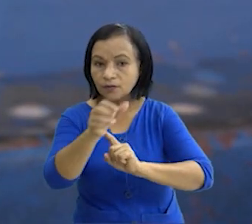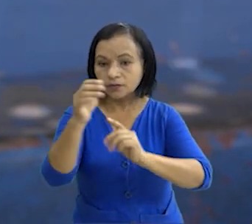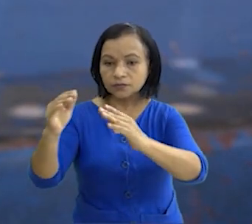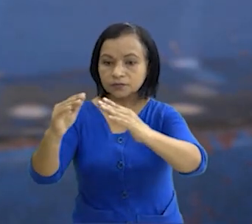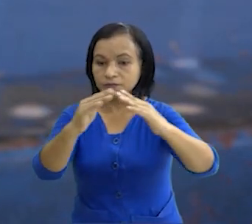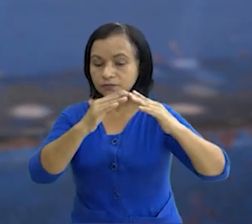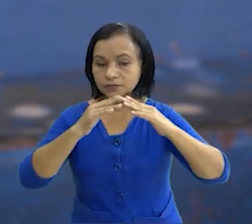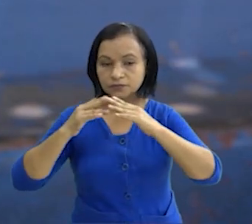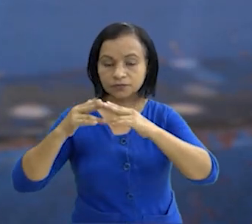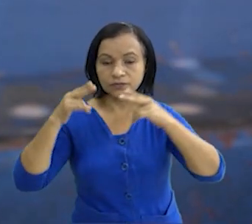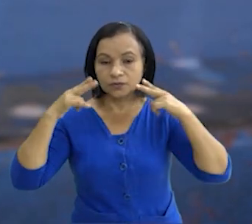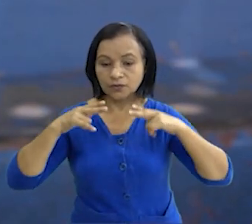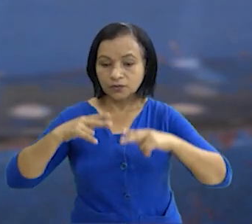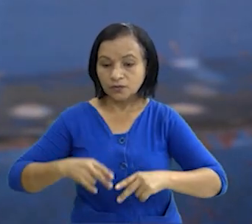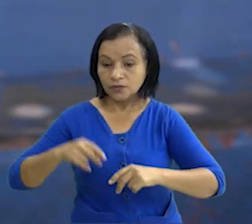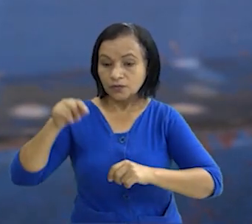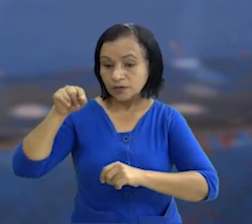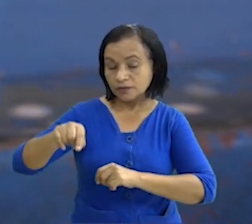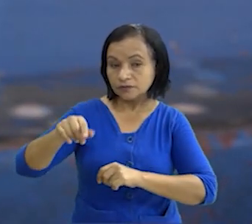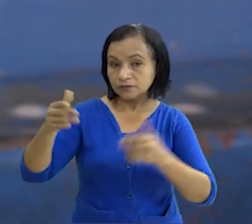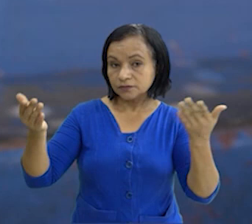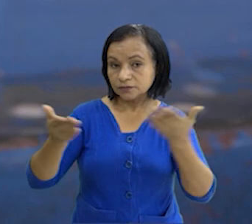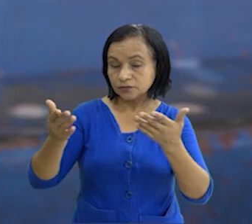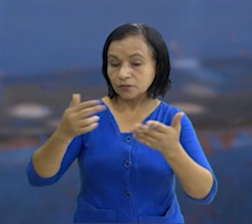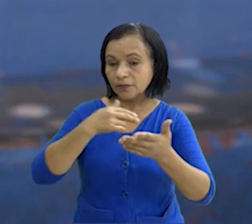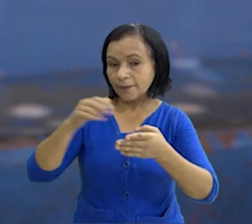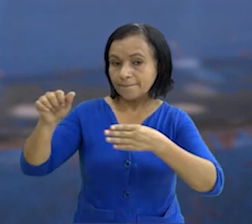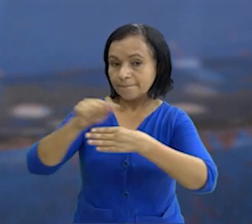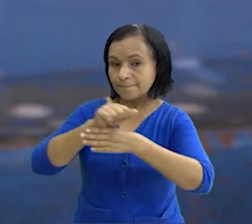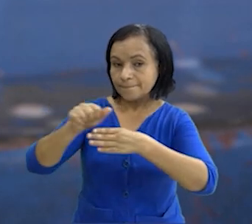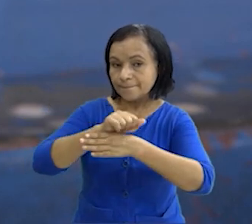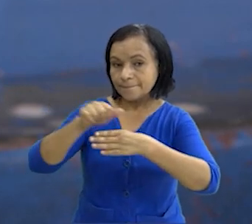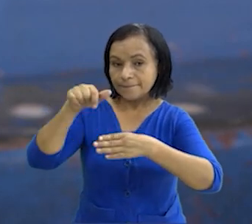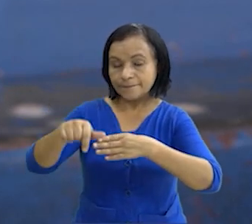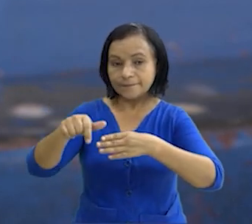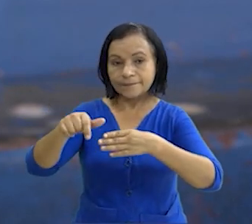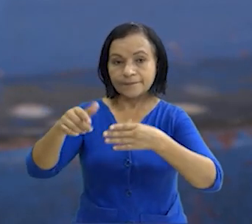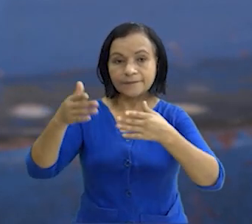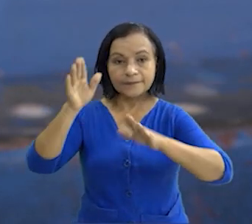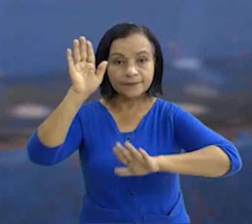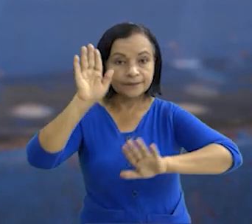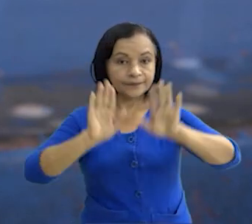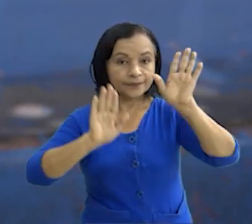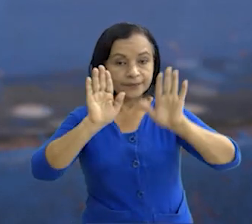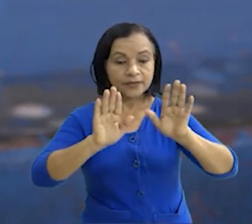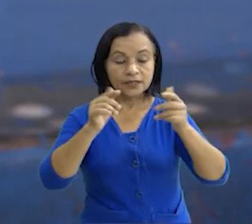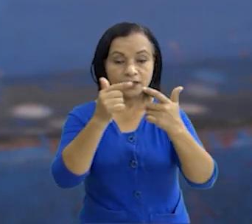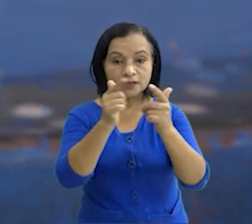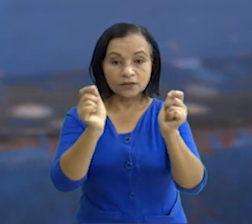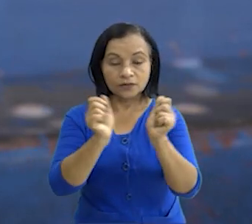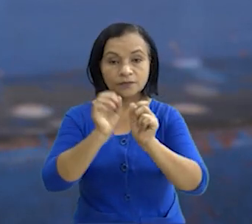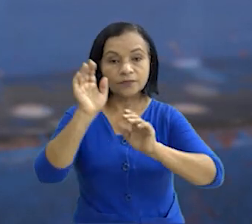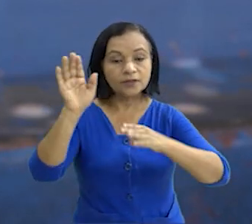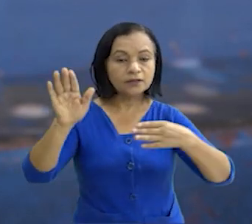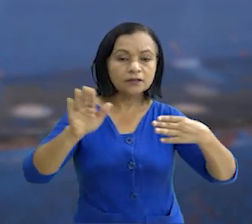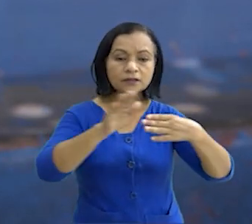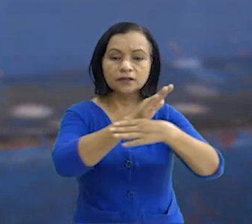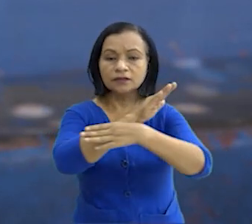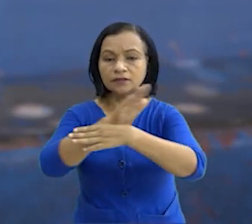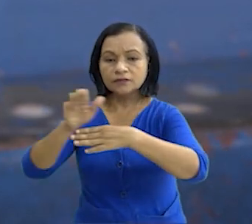de Juigalpa como ciudad también está preparada con la participación y la organización que tenemos en las